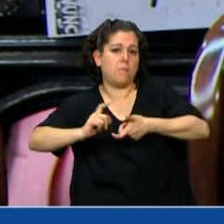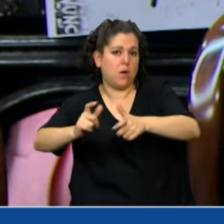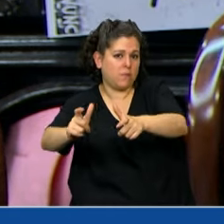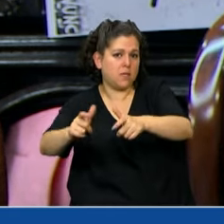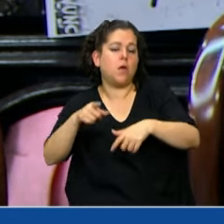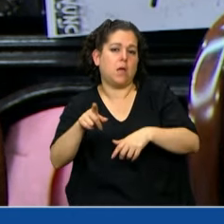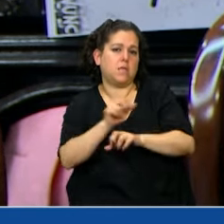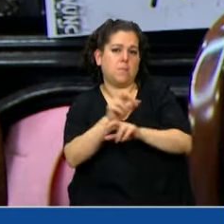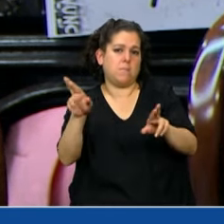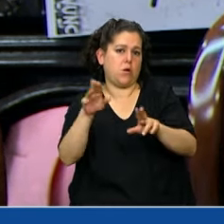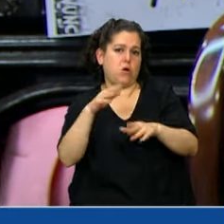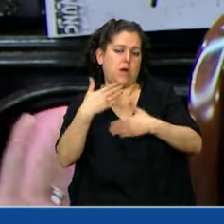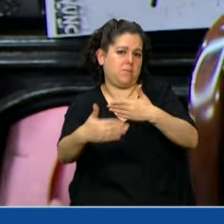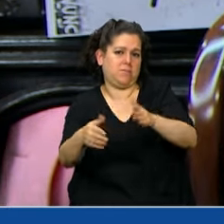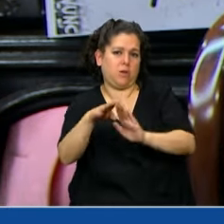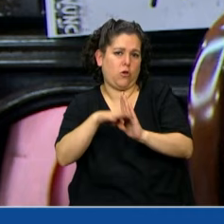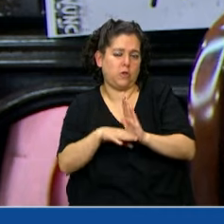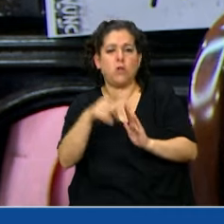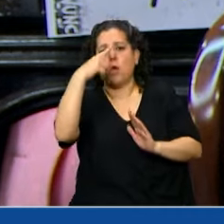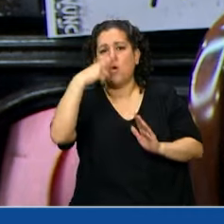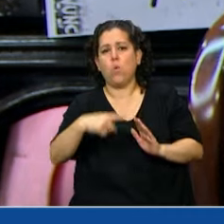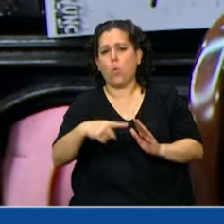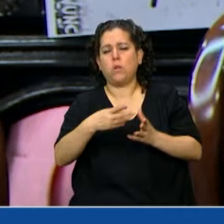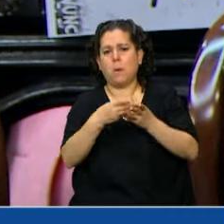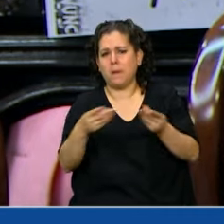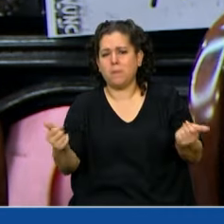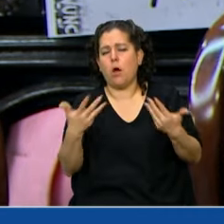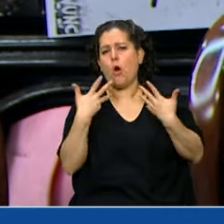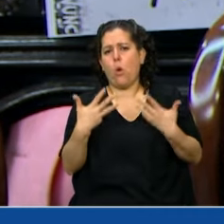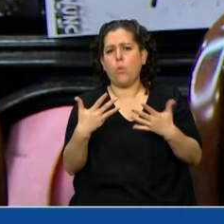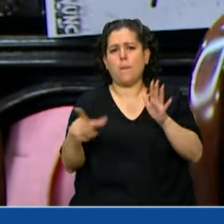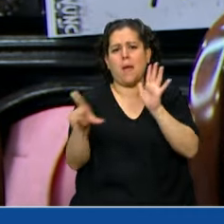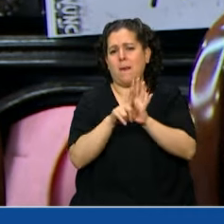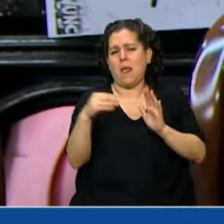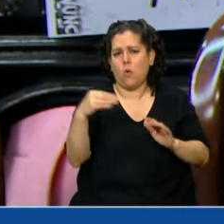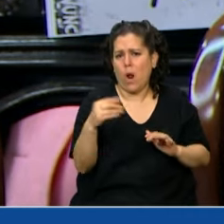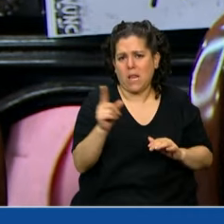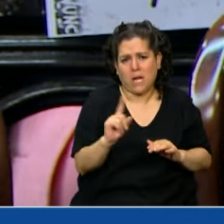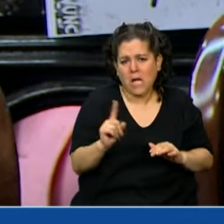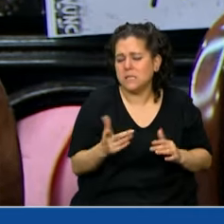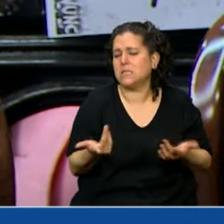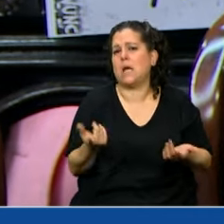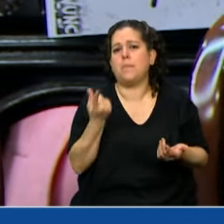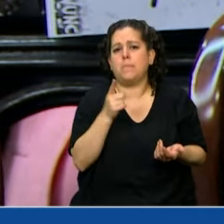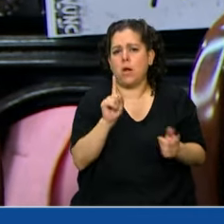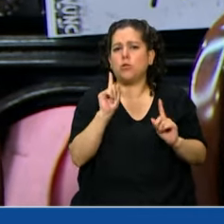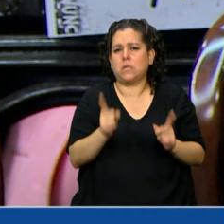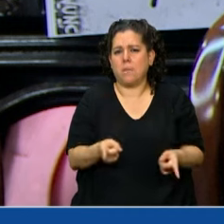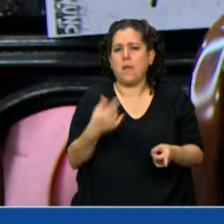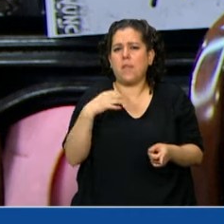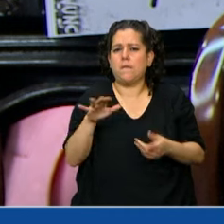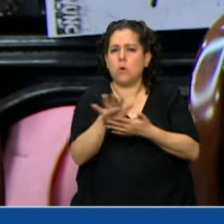empeoran las condiciones entonces para terminar presidenta Obviamente con la ley no alcanza obviamente también tiene que ver con